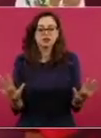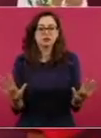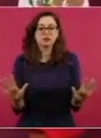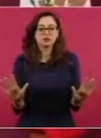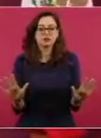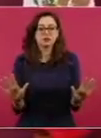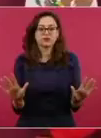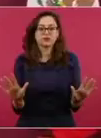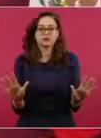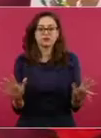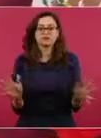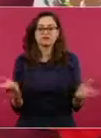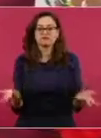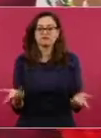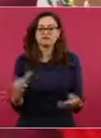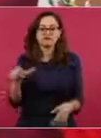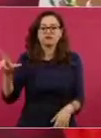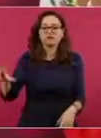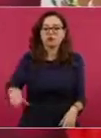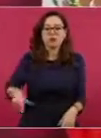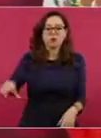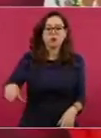se le da la espalda